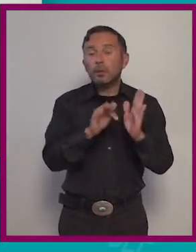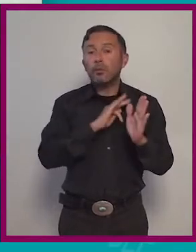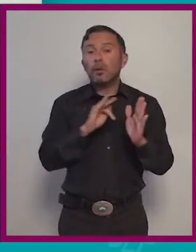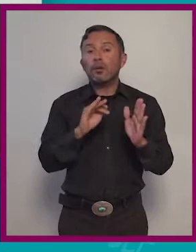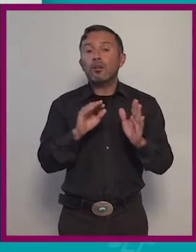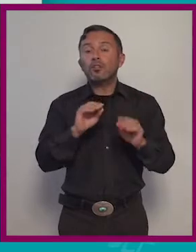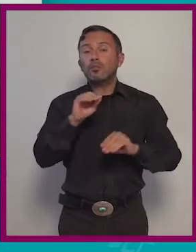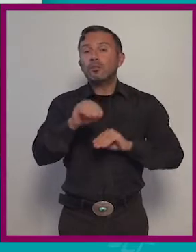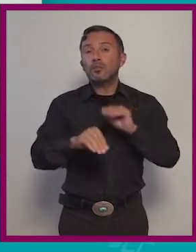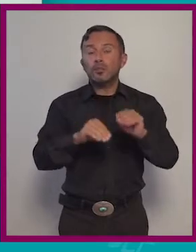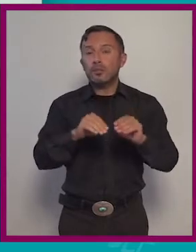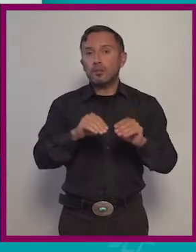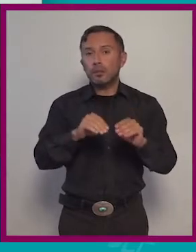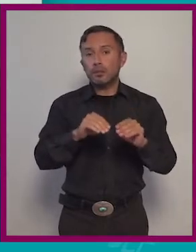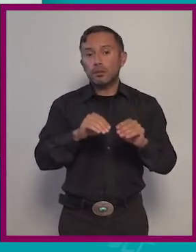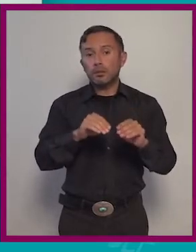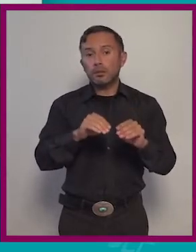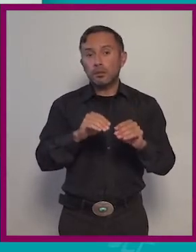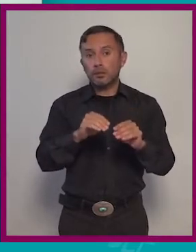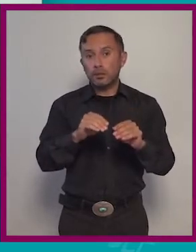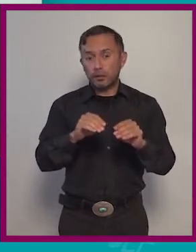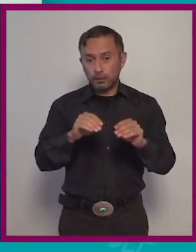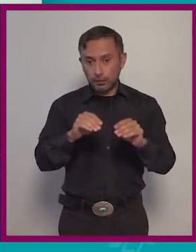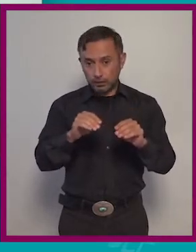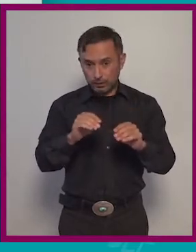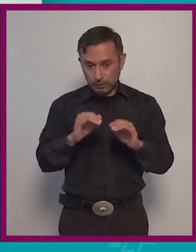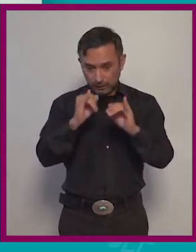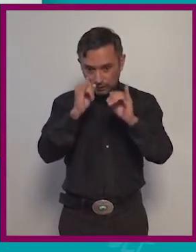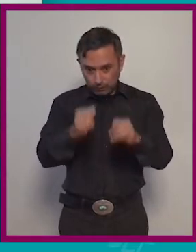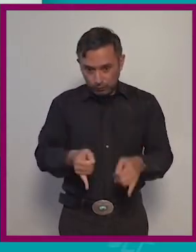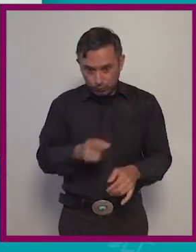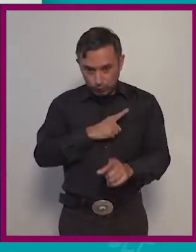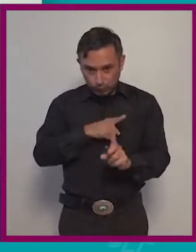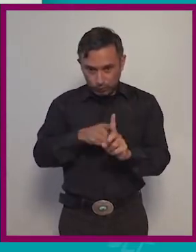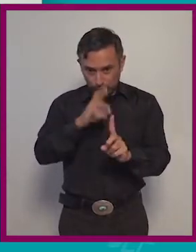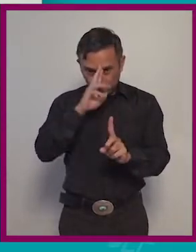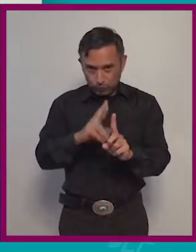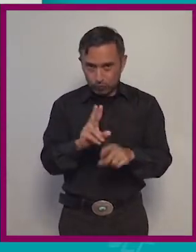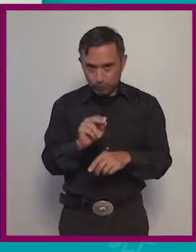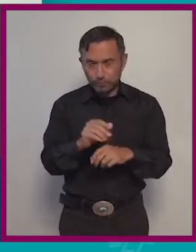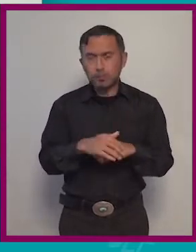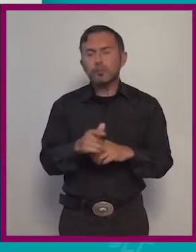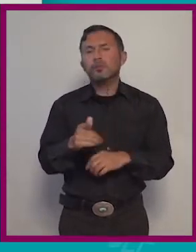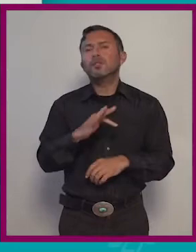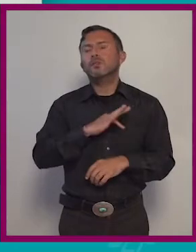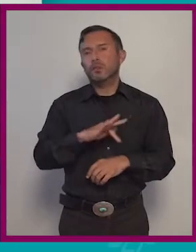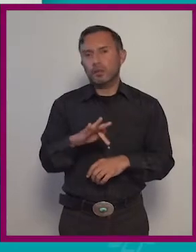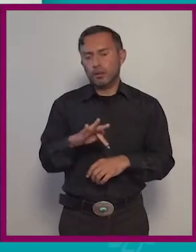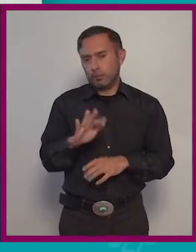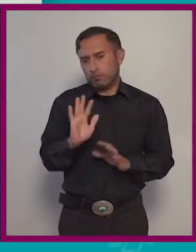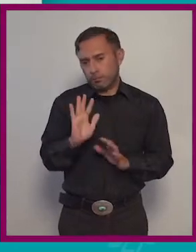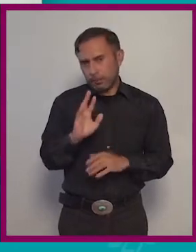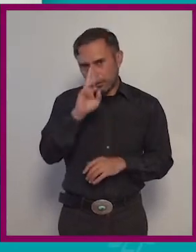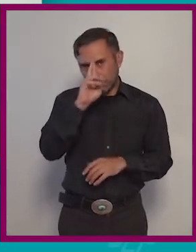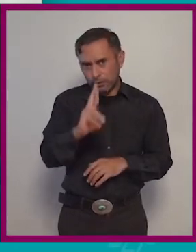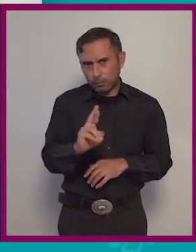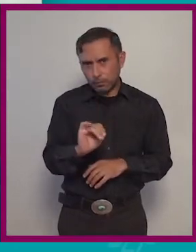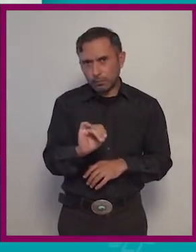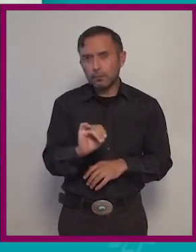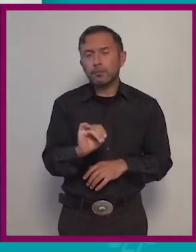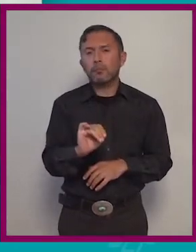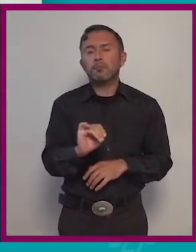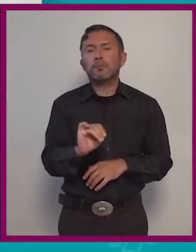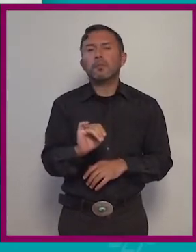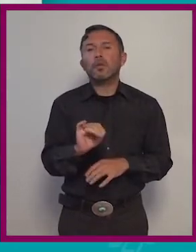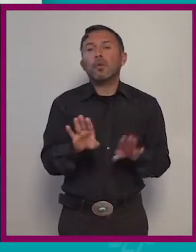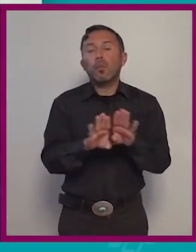en lo individual, ¿ok? La obra en lo individual puede llegar a ser protegida en lo que tenga